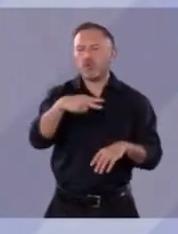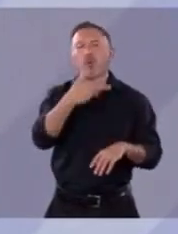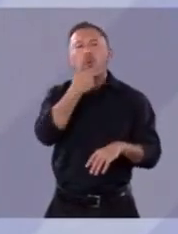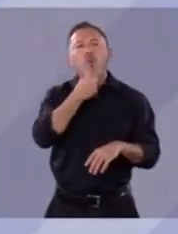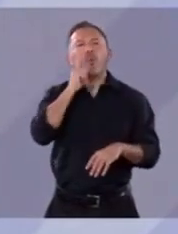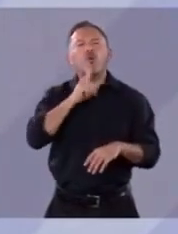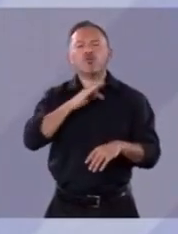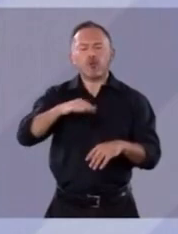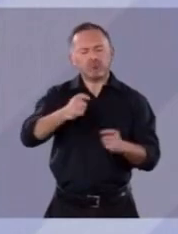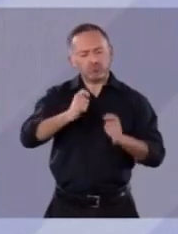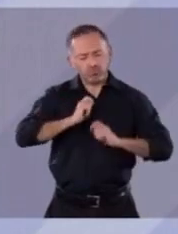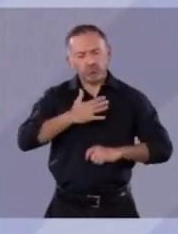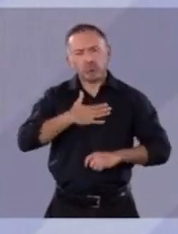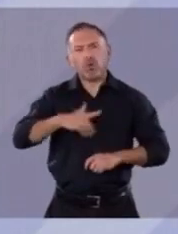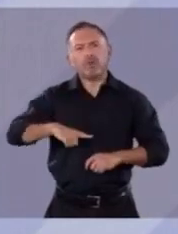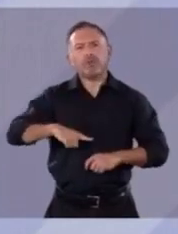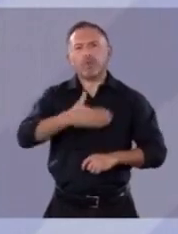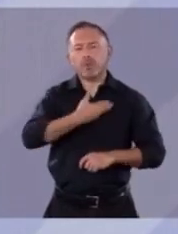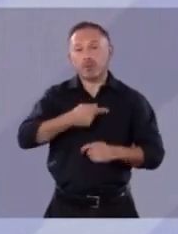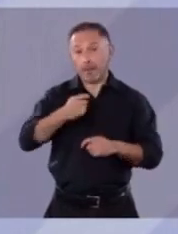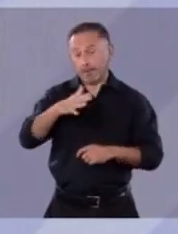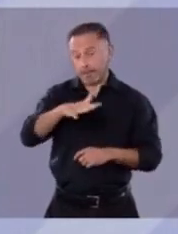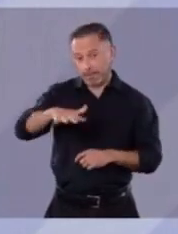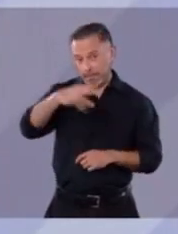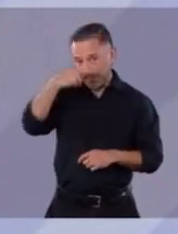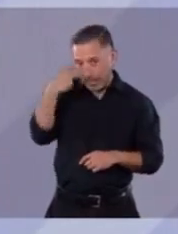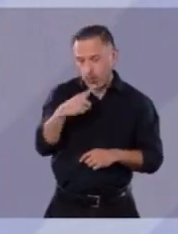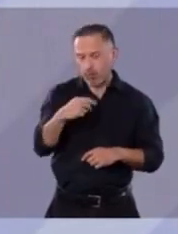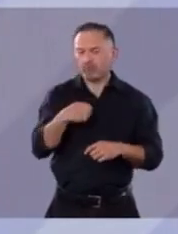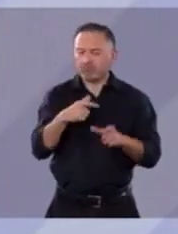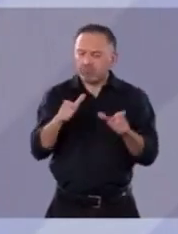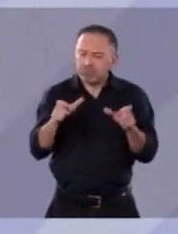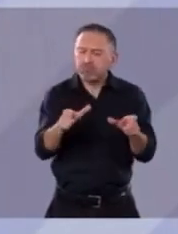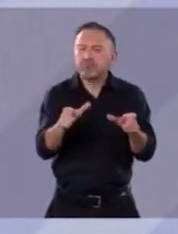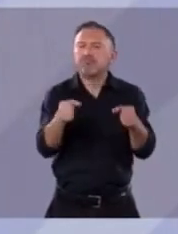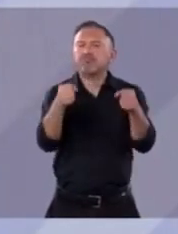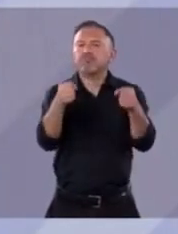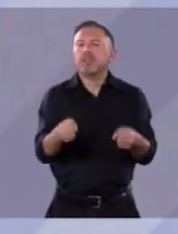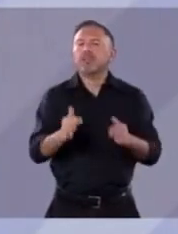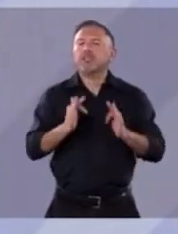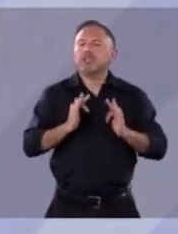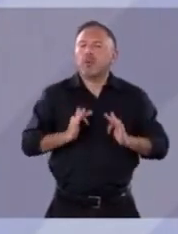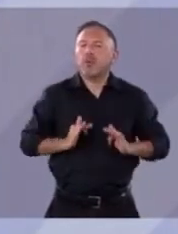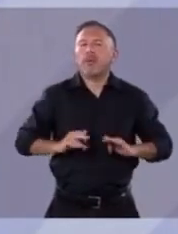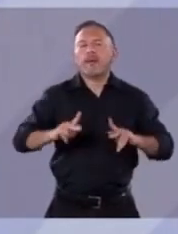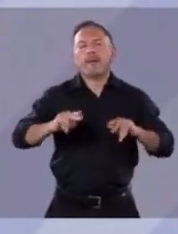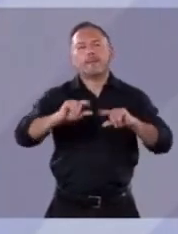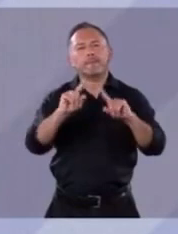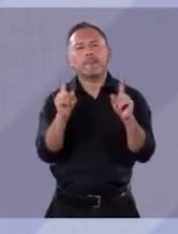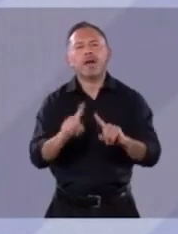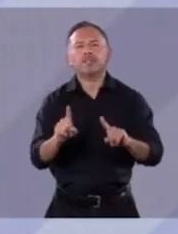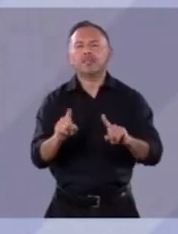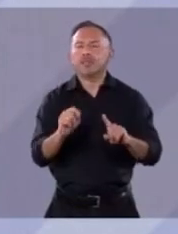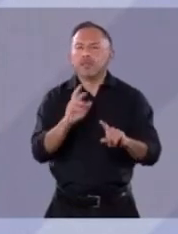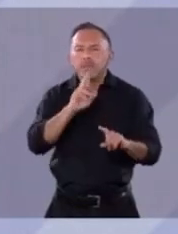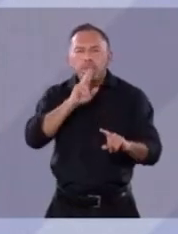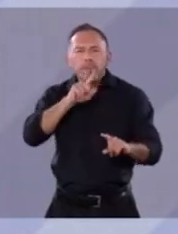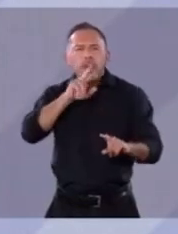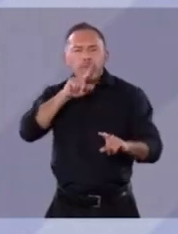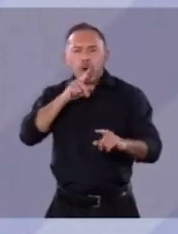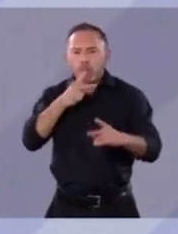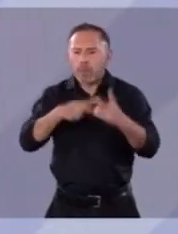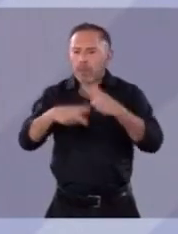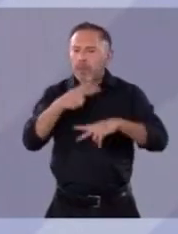México por el camino de la seguridad de la paz y de la prosperidad compartida este dos de